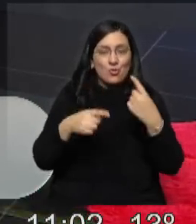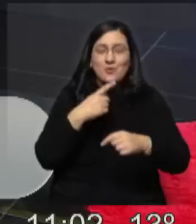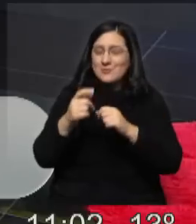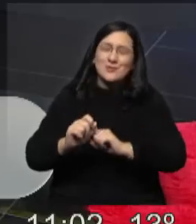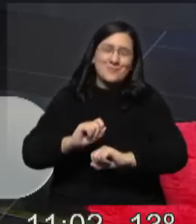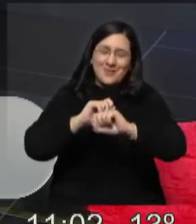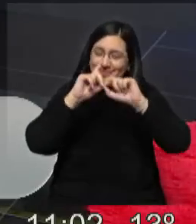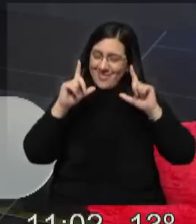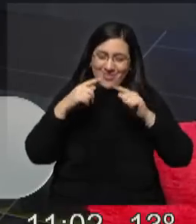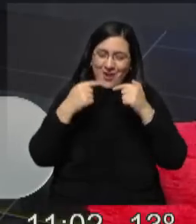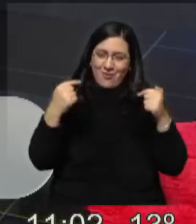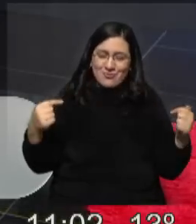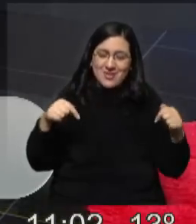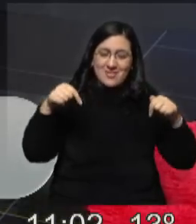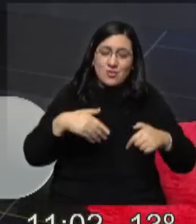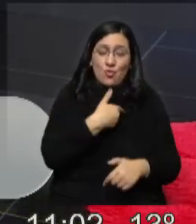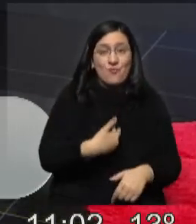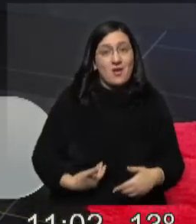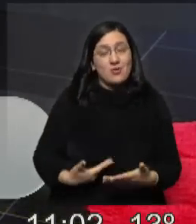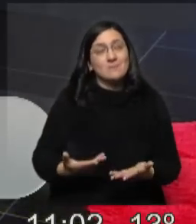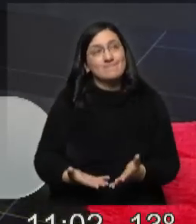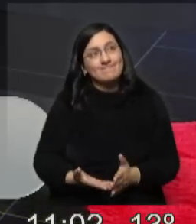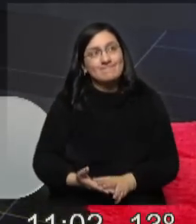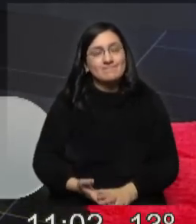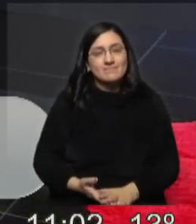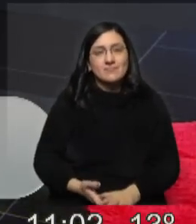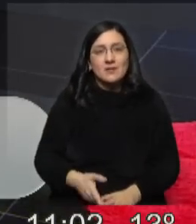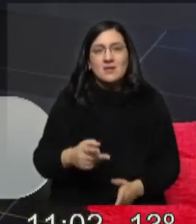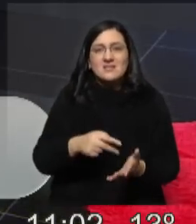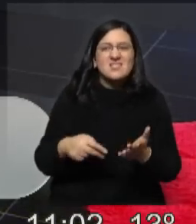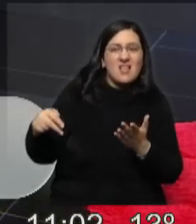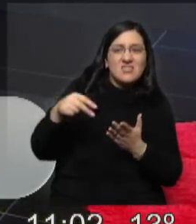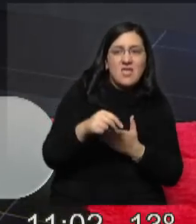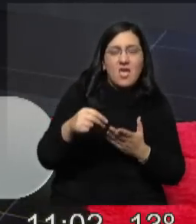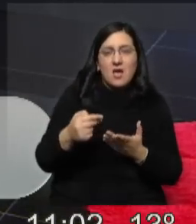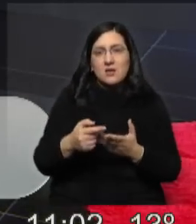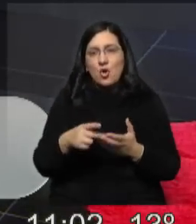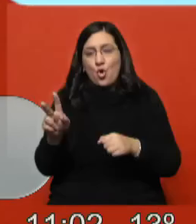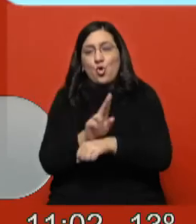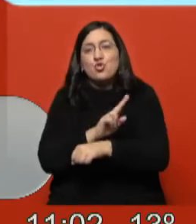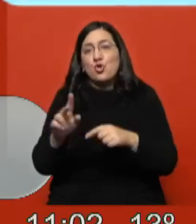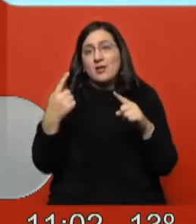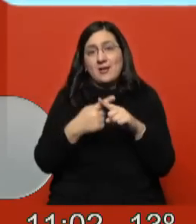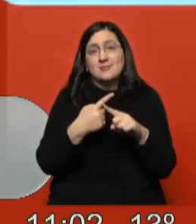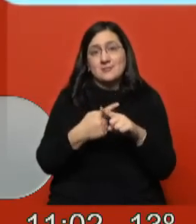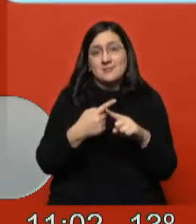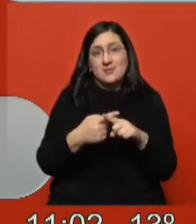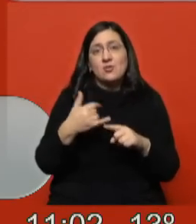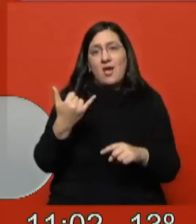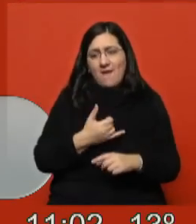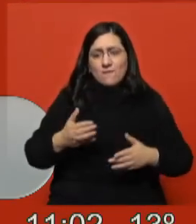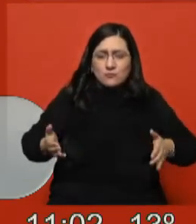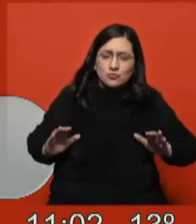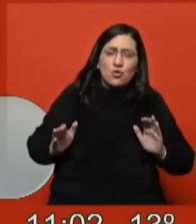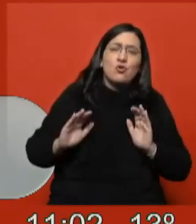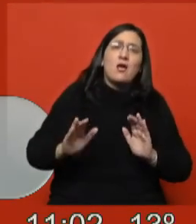cosas que están pasando en este gobierno a ese nivel, al nivel de saltear los controles que existen, donde hay